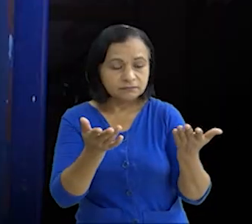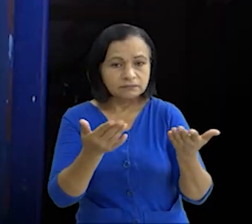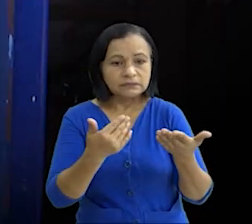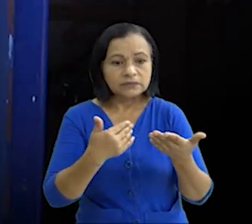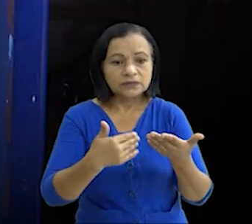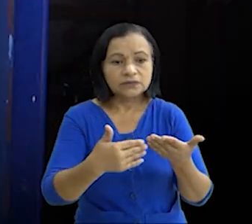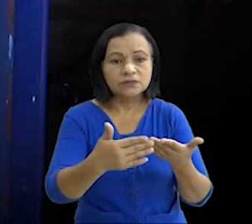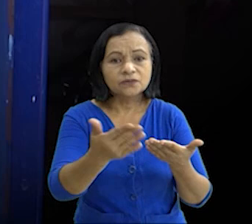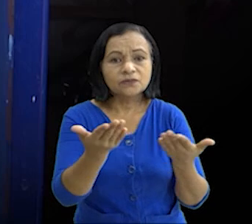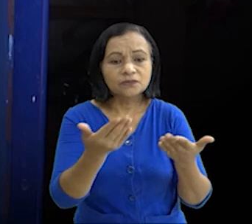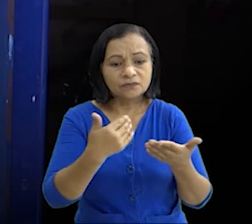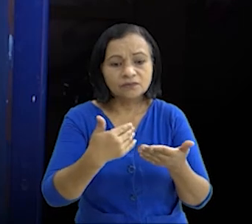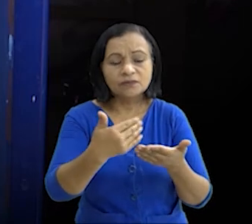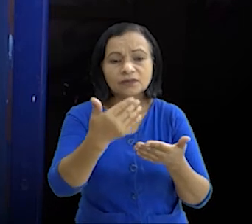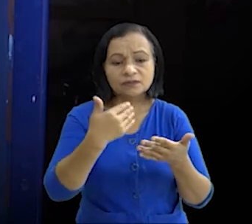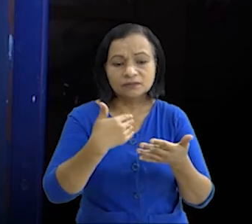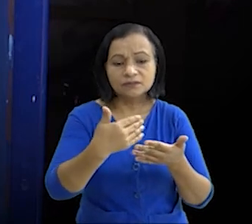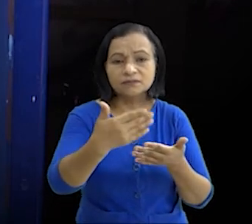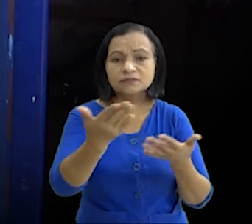cuando podíamos